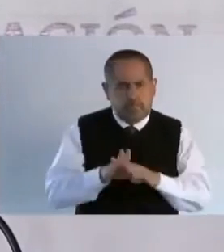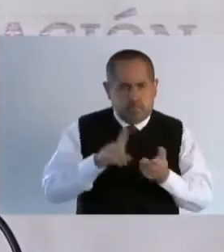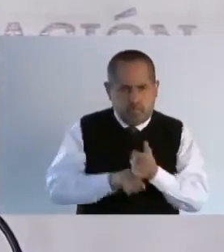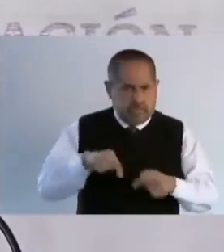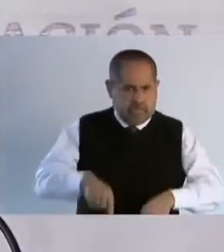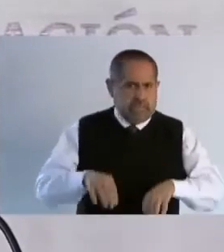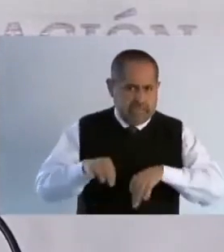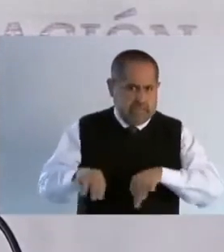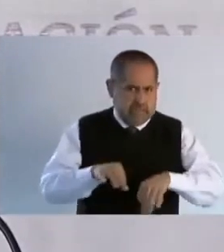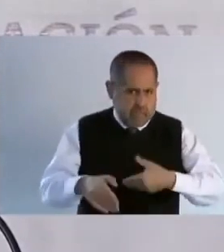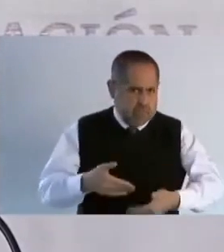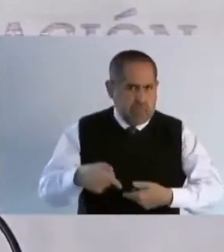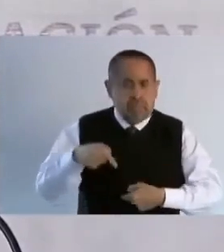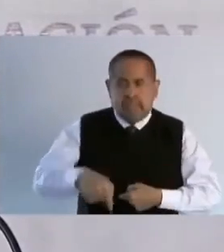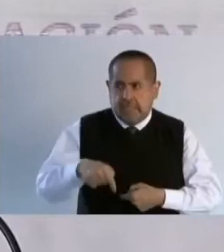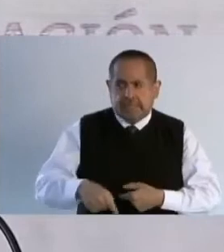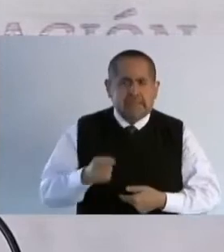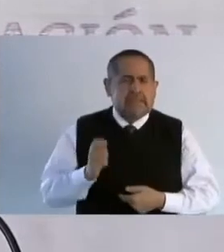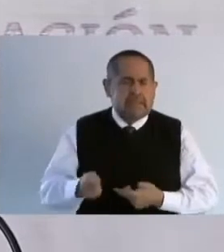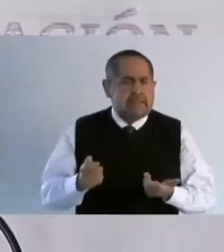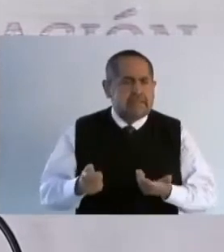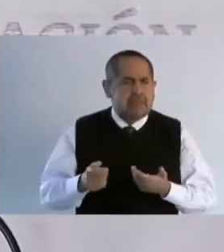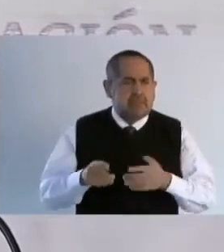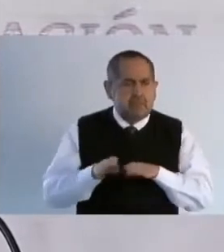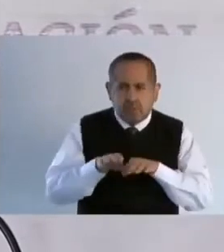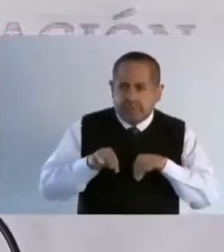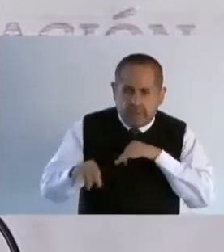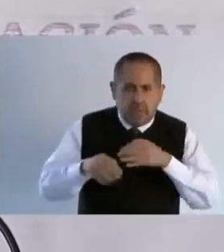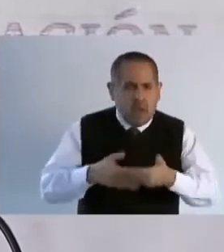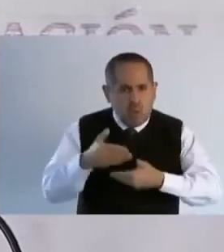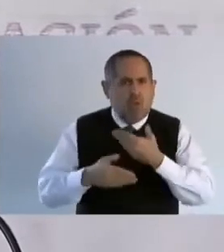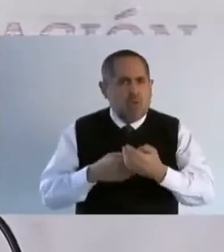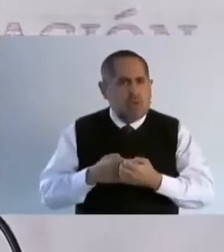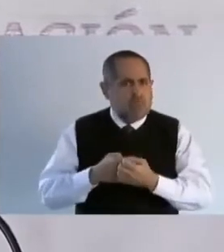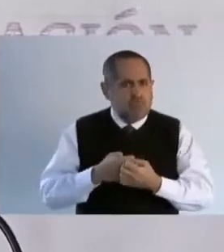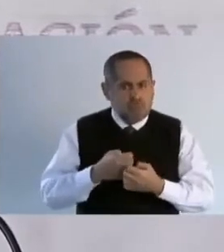este trabajo, esta acción educativa